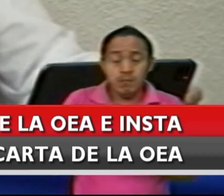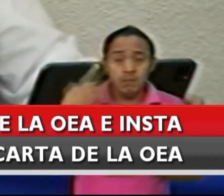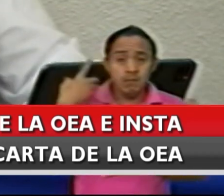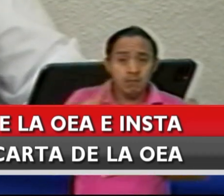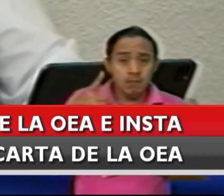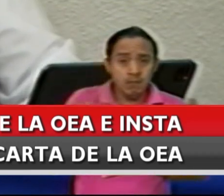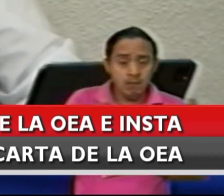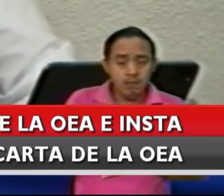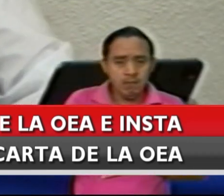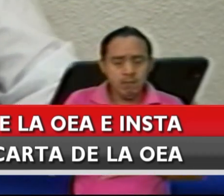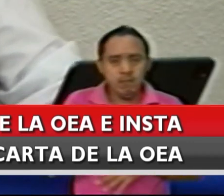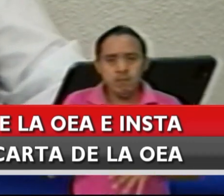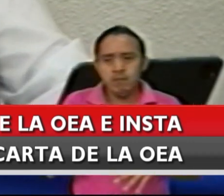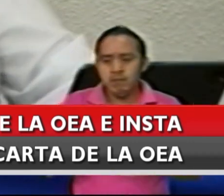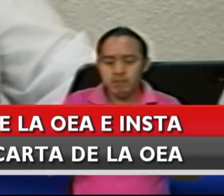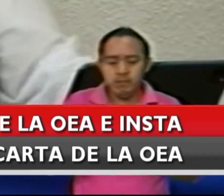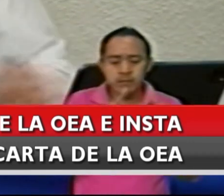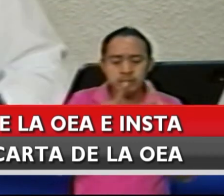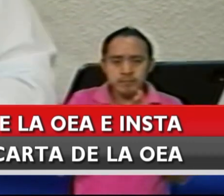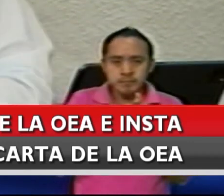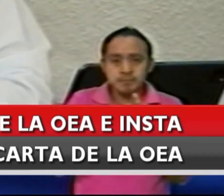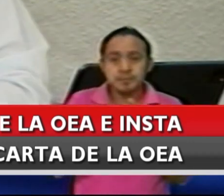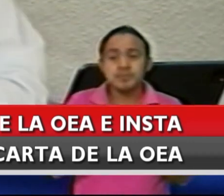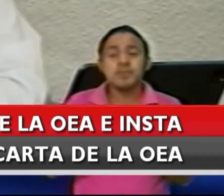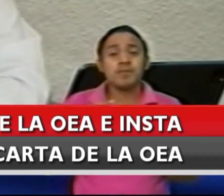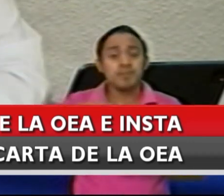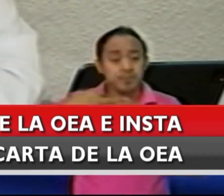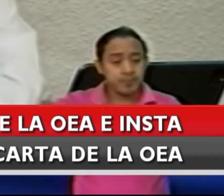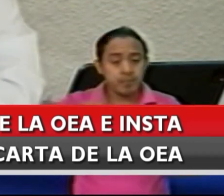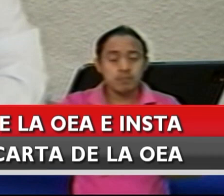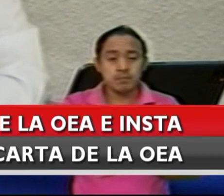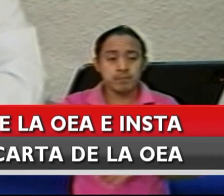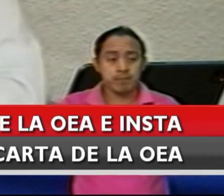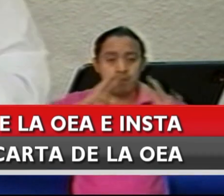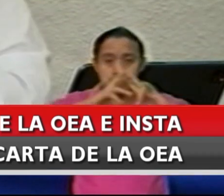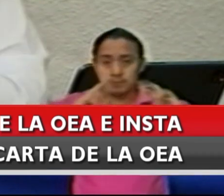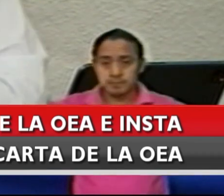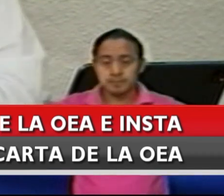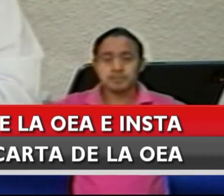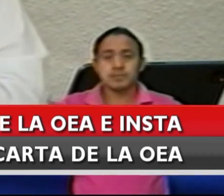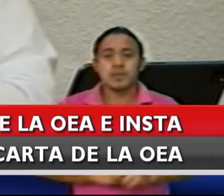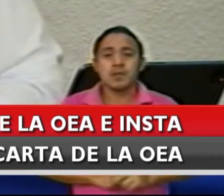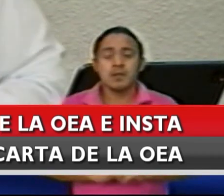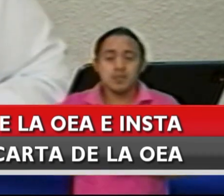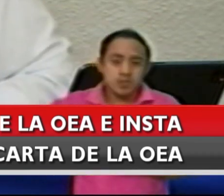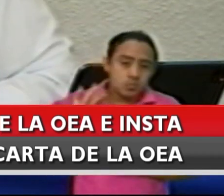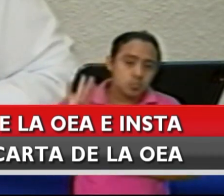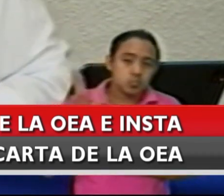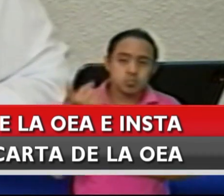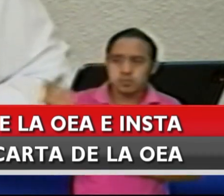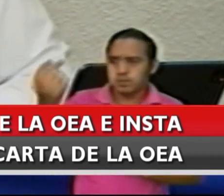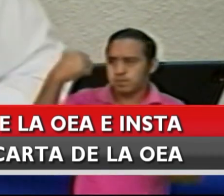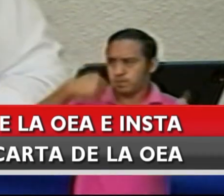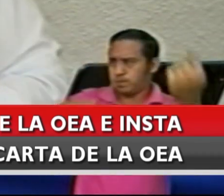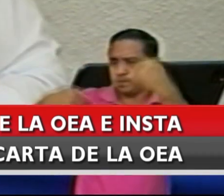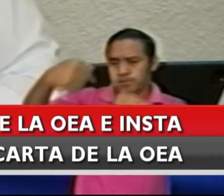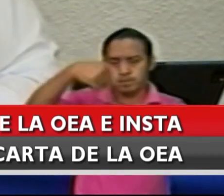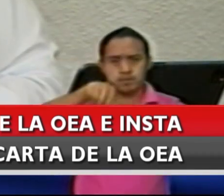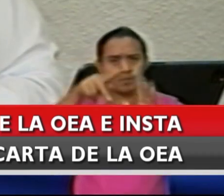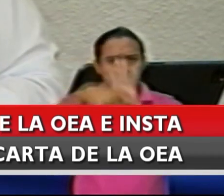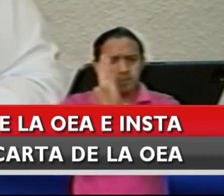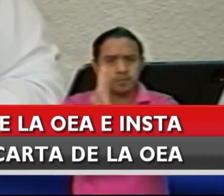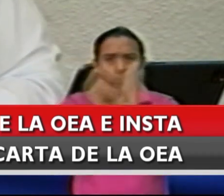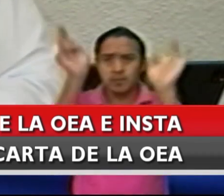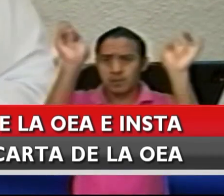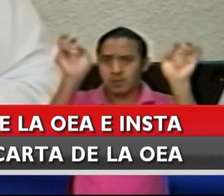derechos irrenunciables del pueblo y fundamentos de la nación nicaragüense. Toda injerencia extranjera en los asuntos